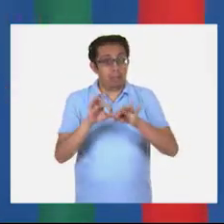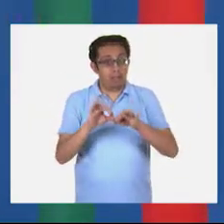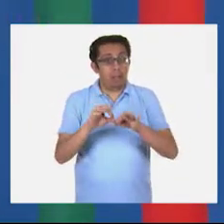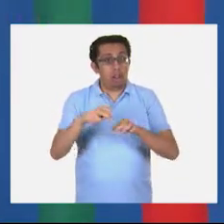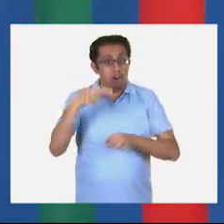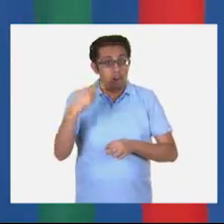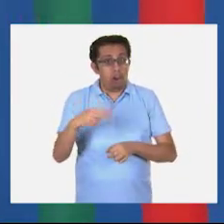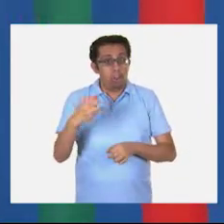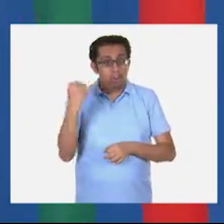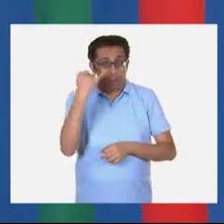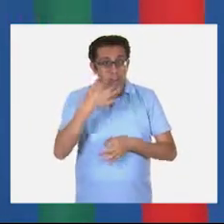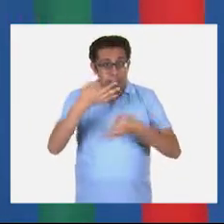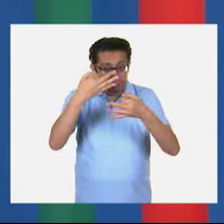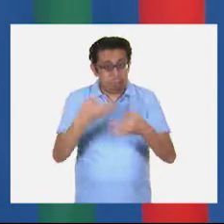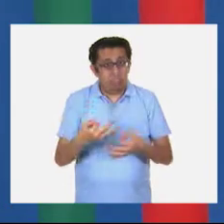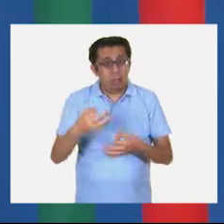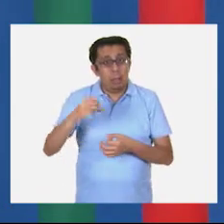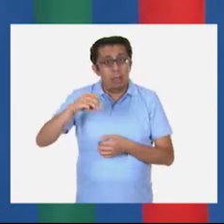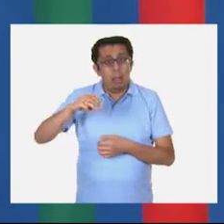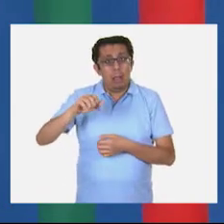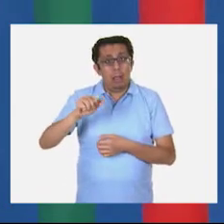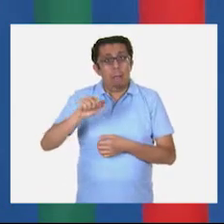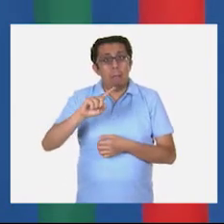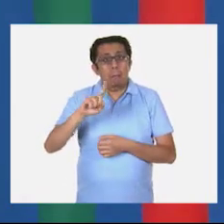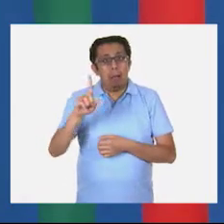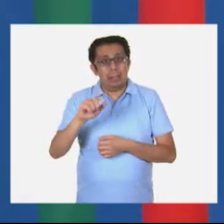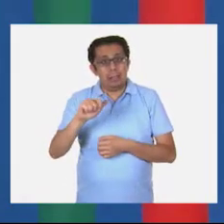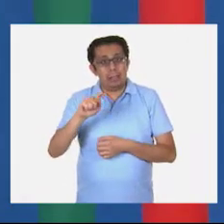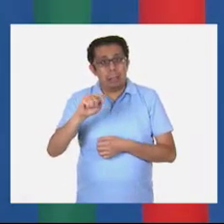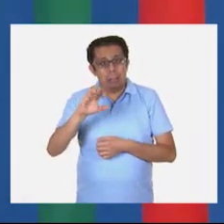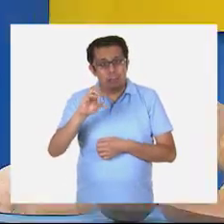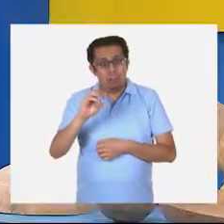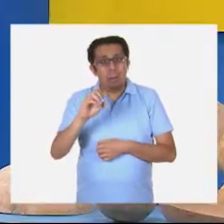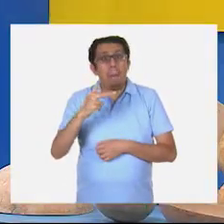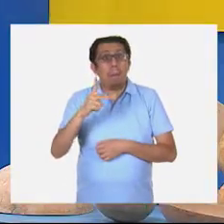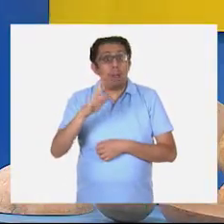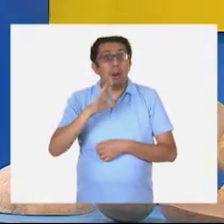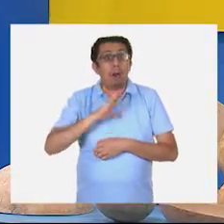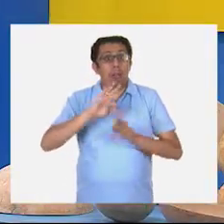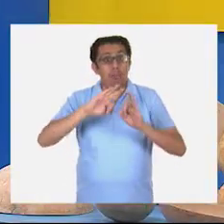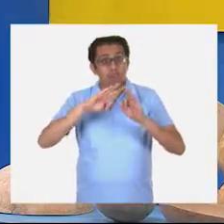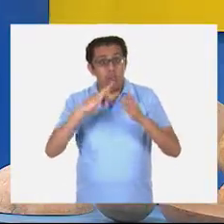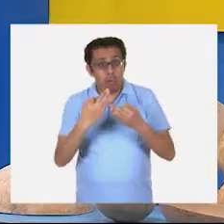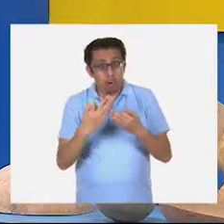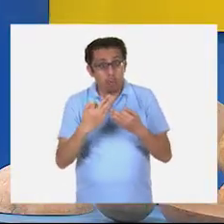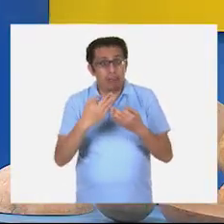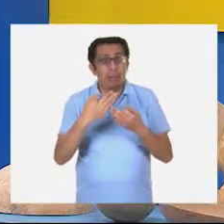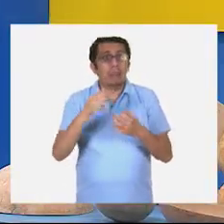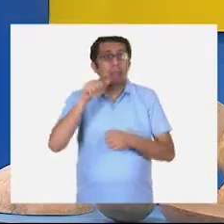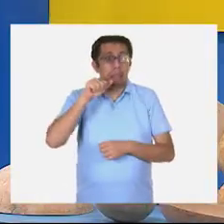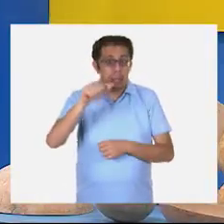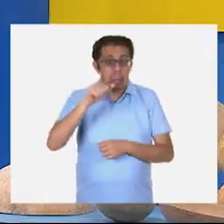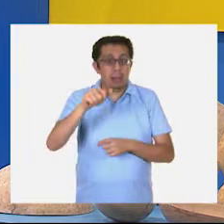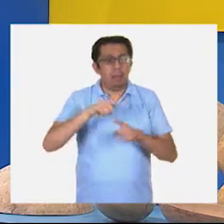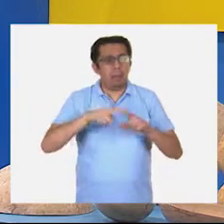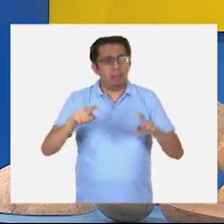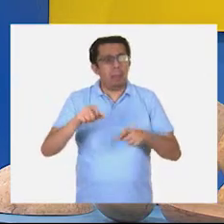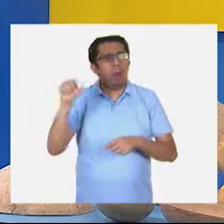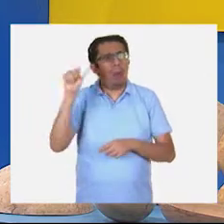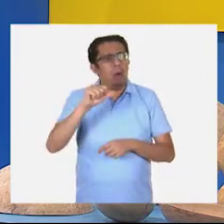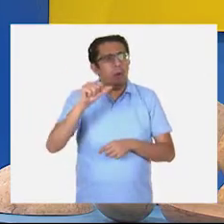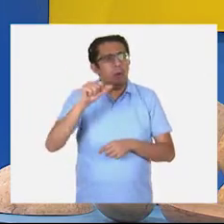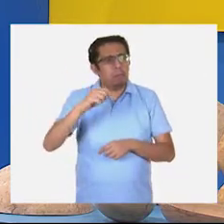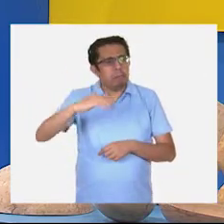se llama mazateco, hay 16 formas diferentes de hablarlo. Por eso, el día de hoy vamos a reflexionar